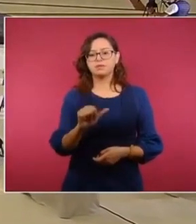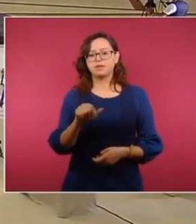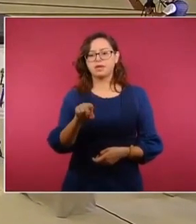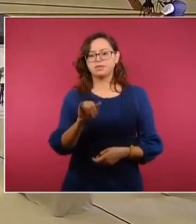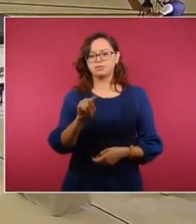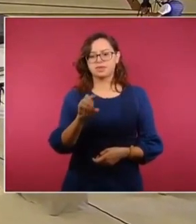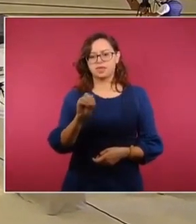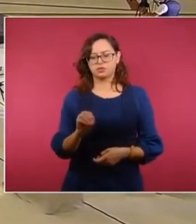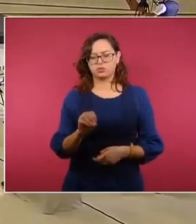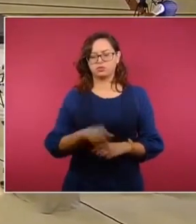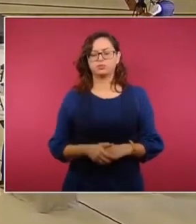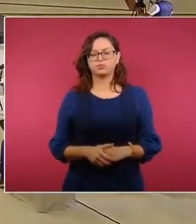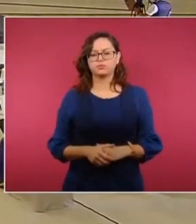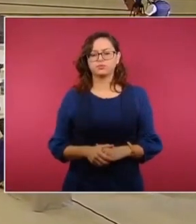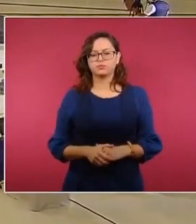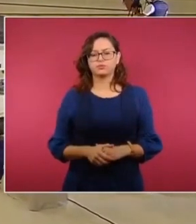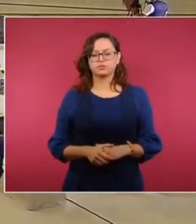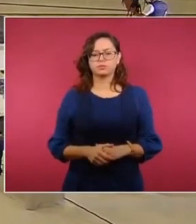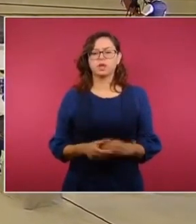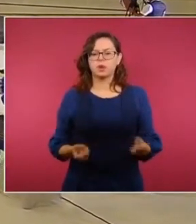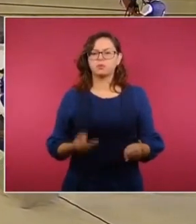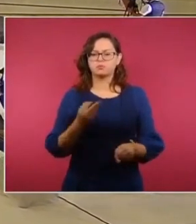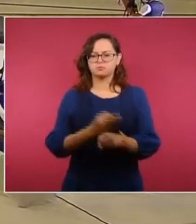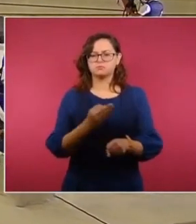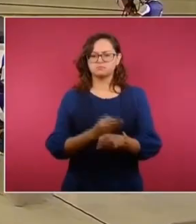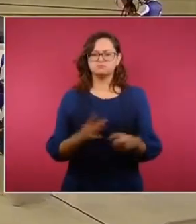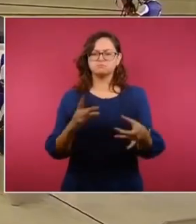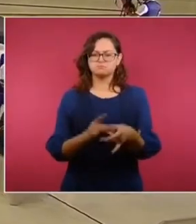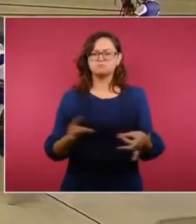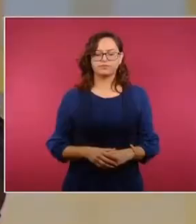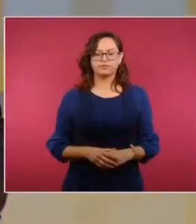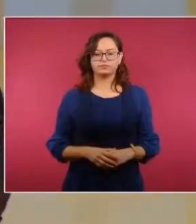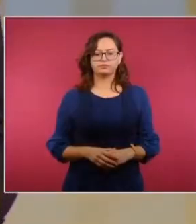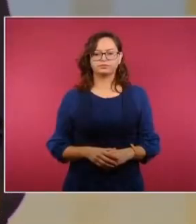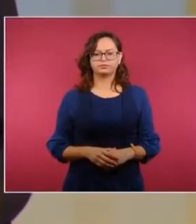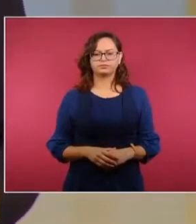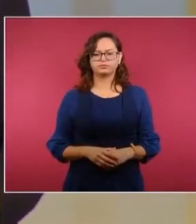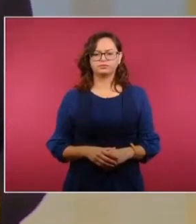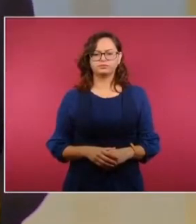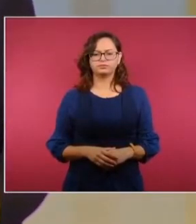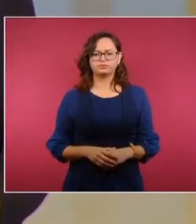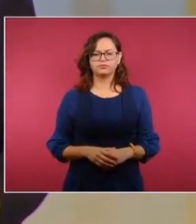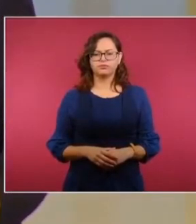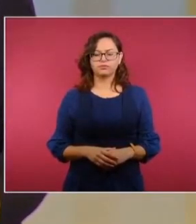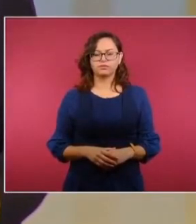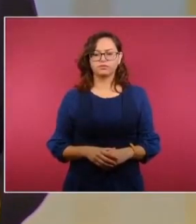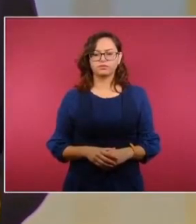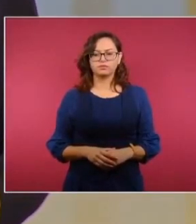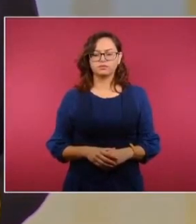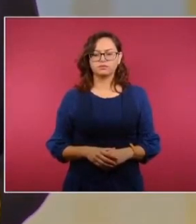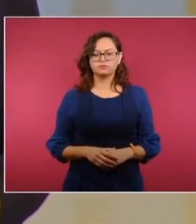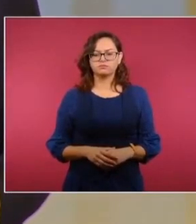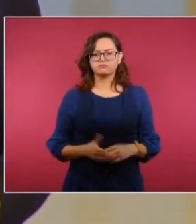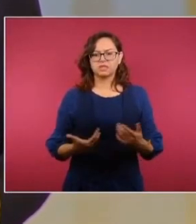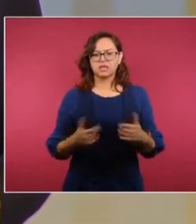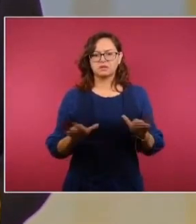se va a informar sobre el histórico está analizando dos ofertas de compra de su avión presidencial así lo informó el lunes el